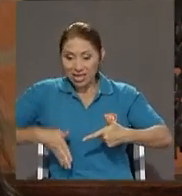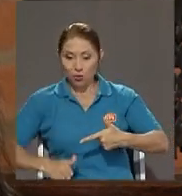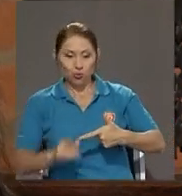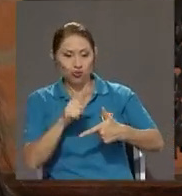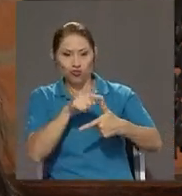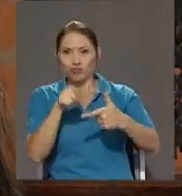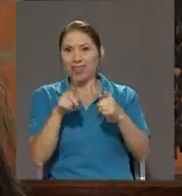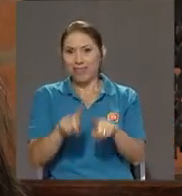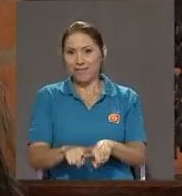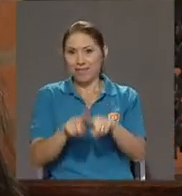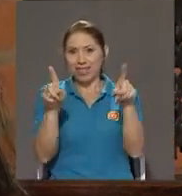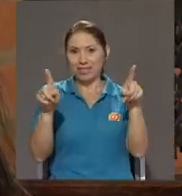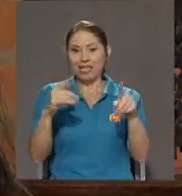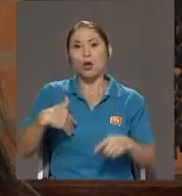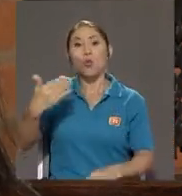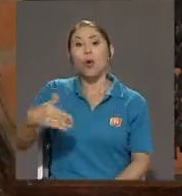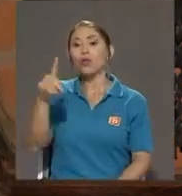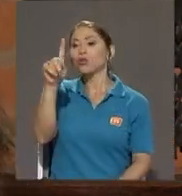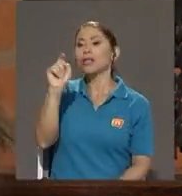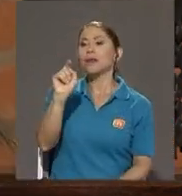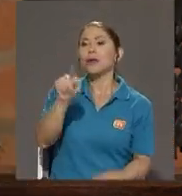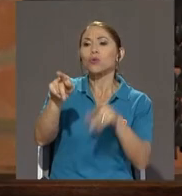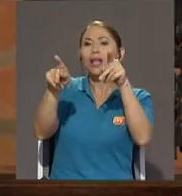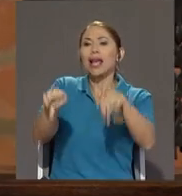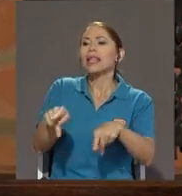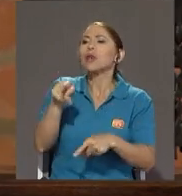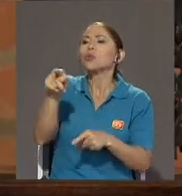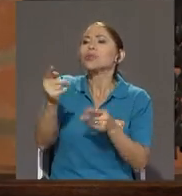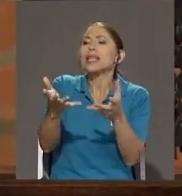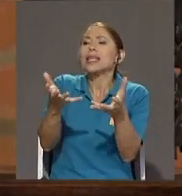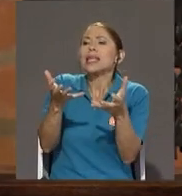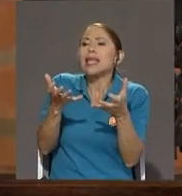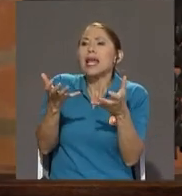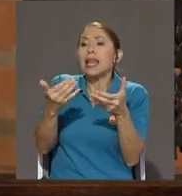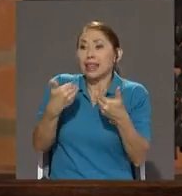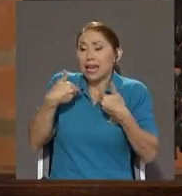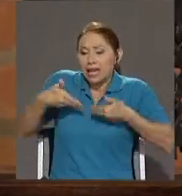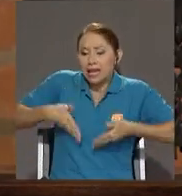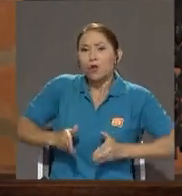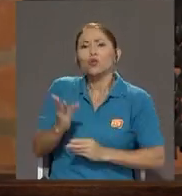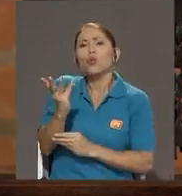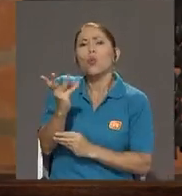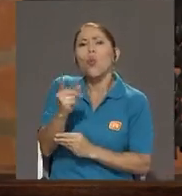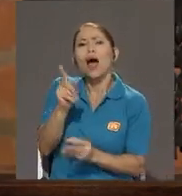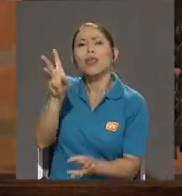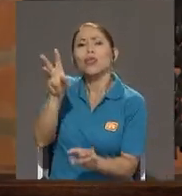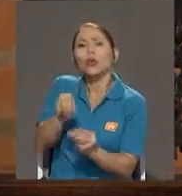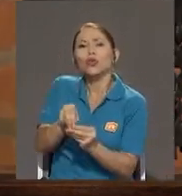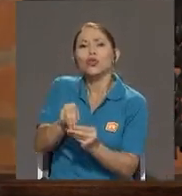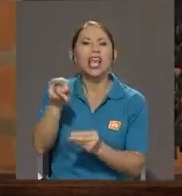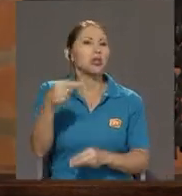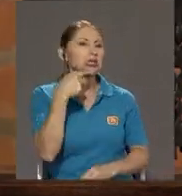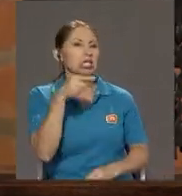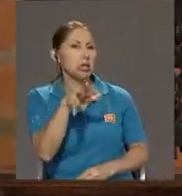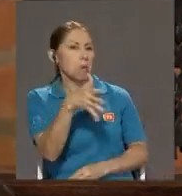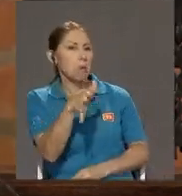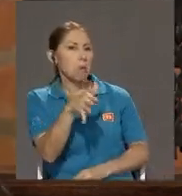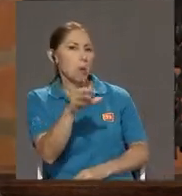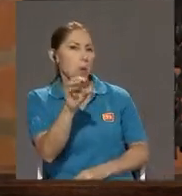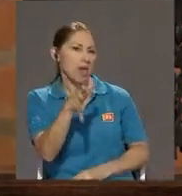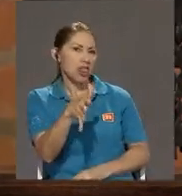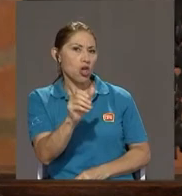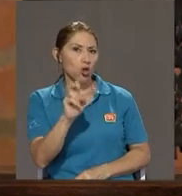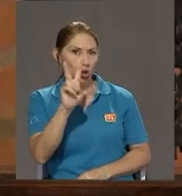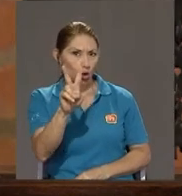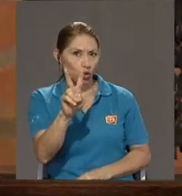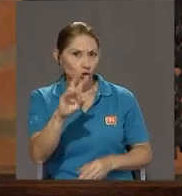a la gente cuál es la cantidad de hijas e hijos que quisiera tener, en promedio la gente responde que son dos, ¿verdad? En realidad